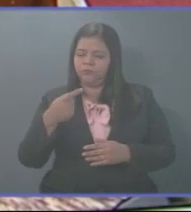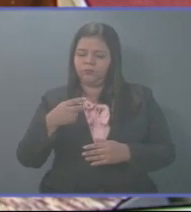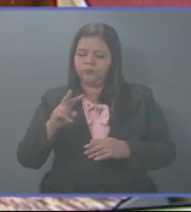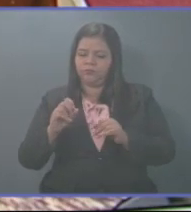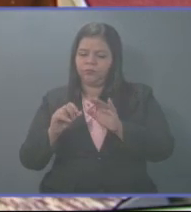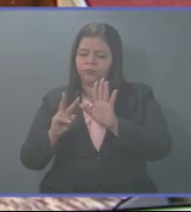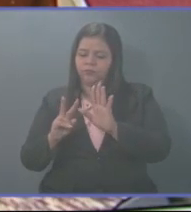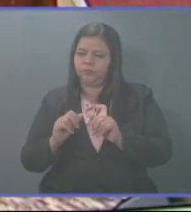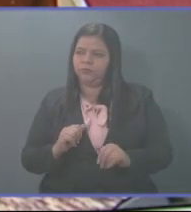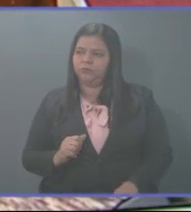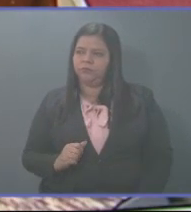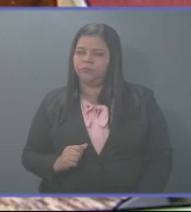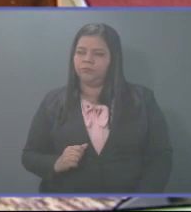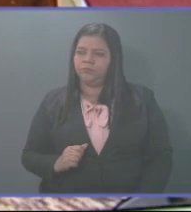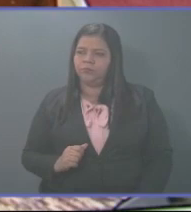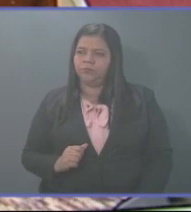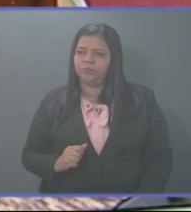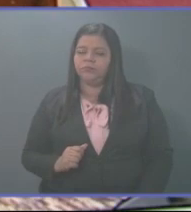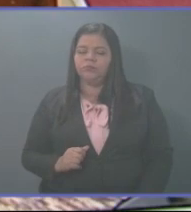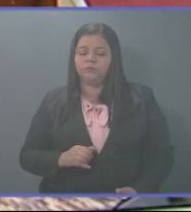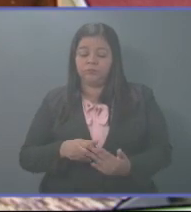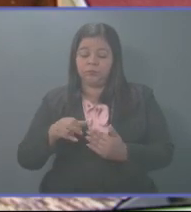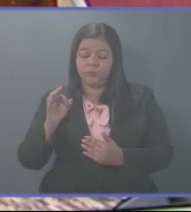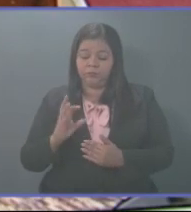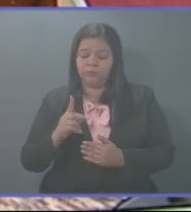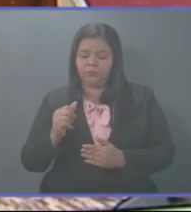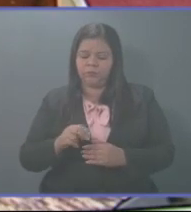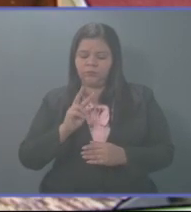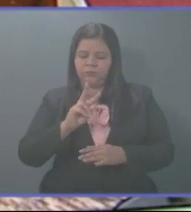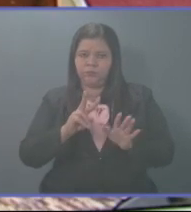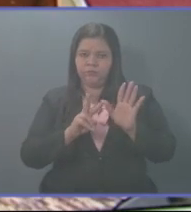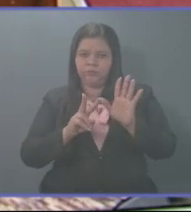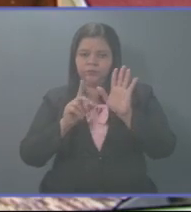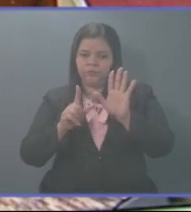411-2017. El expediente número